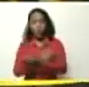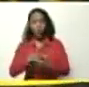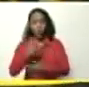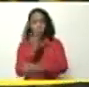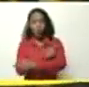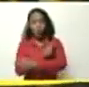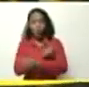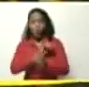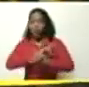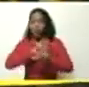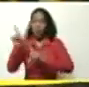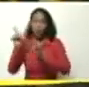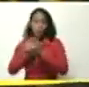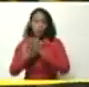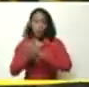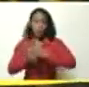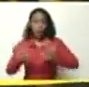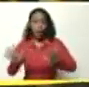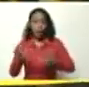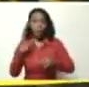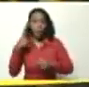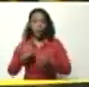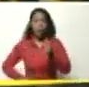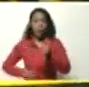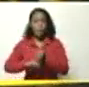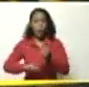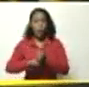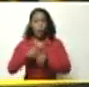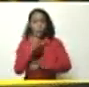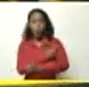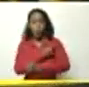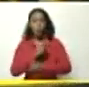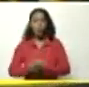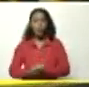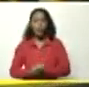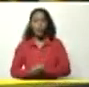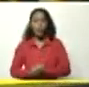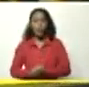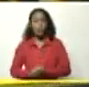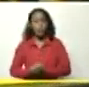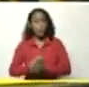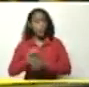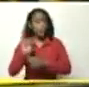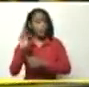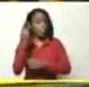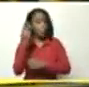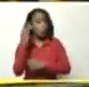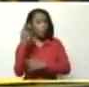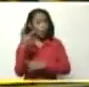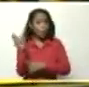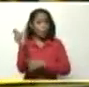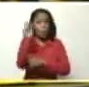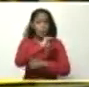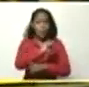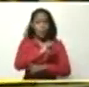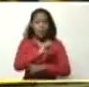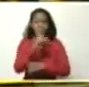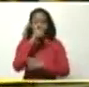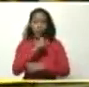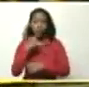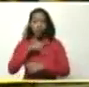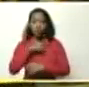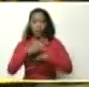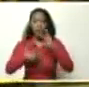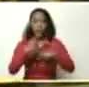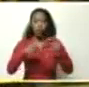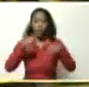vacunas garantizadas para el refuerzo, pero igualmente a partir del segundo trimestre del año estaremos produciendo en el